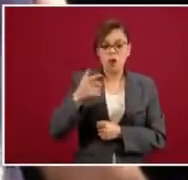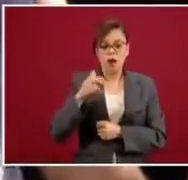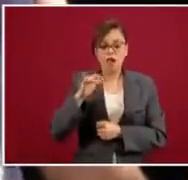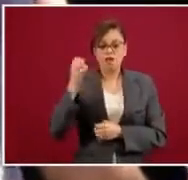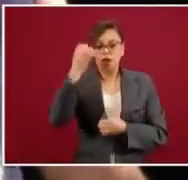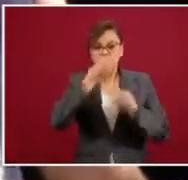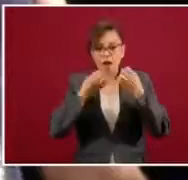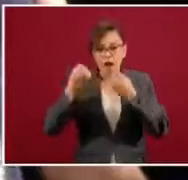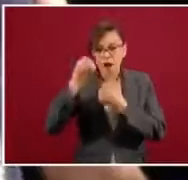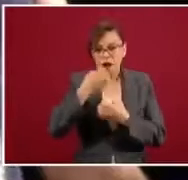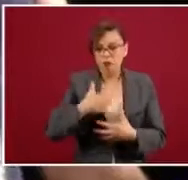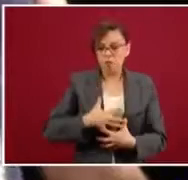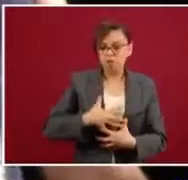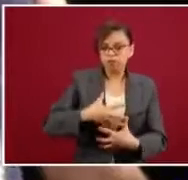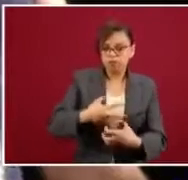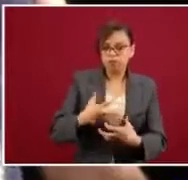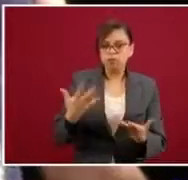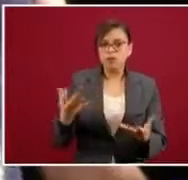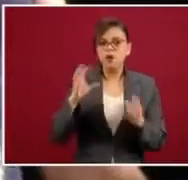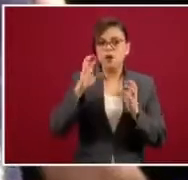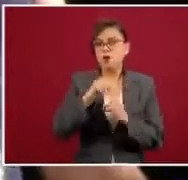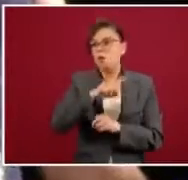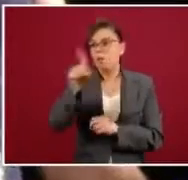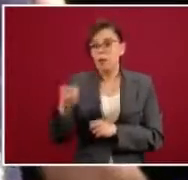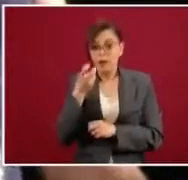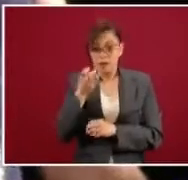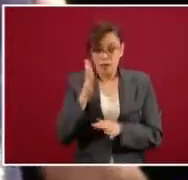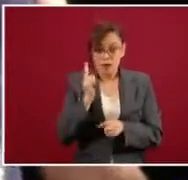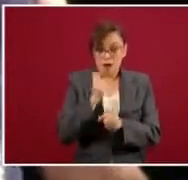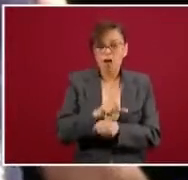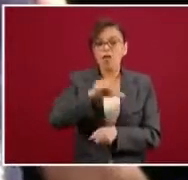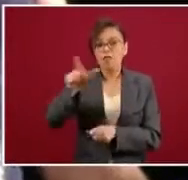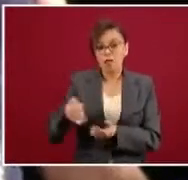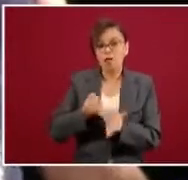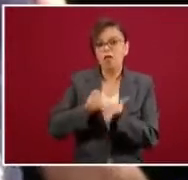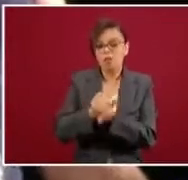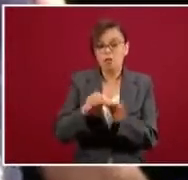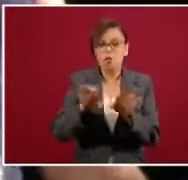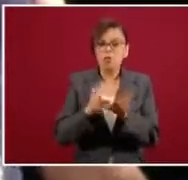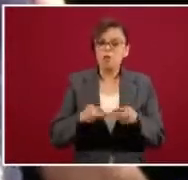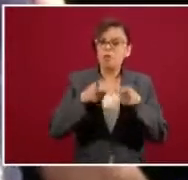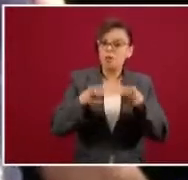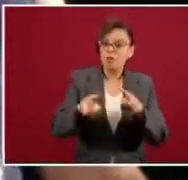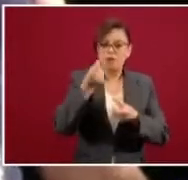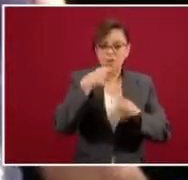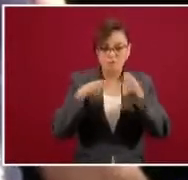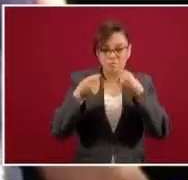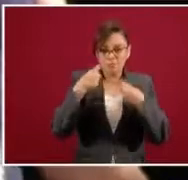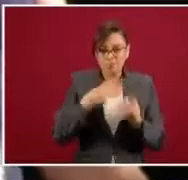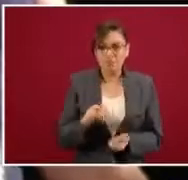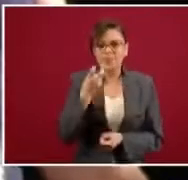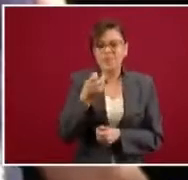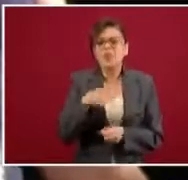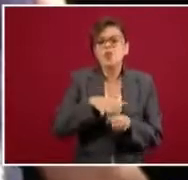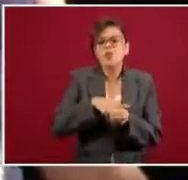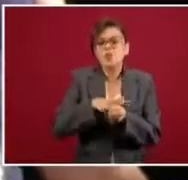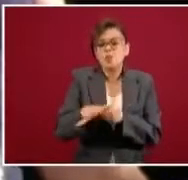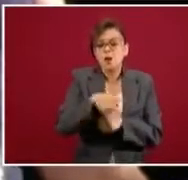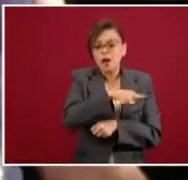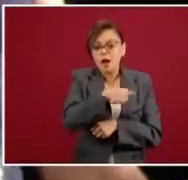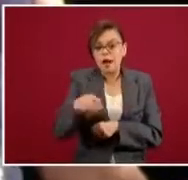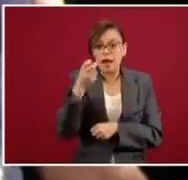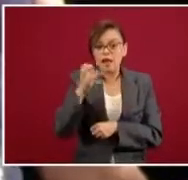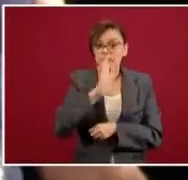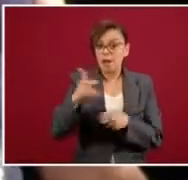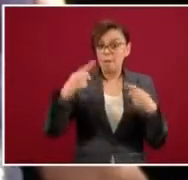un comité define qué medicamento se aplica, algunos antivirales. ¿Cuál es el protocolo cuando alguien ya empieza a estar en esa